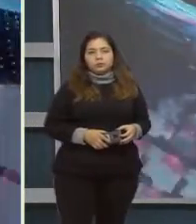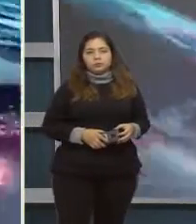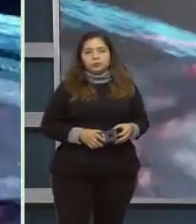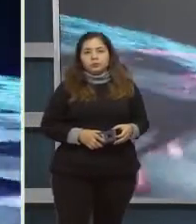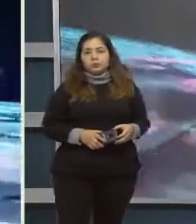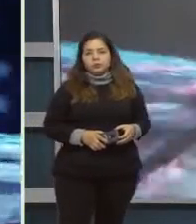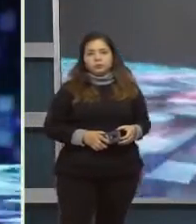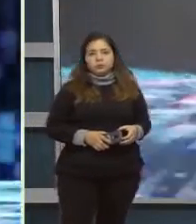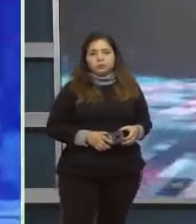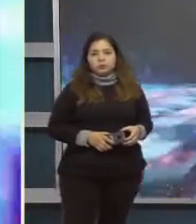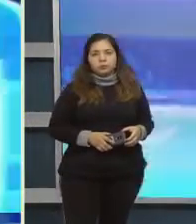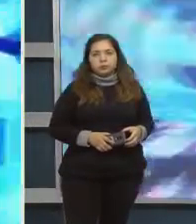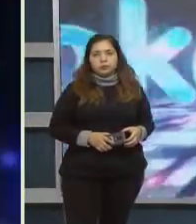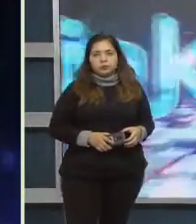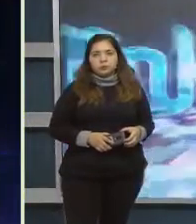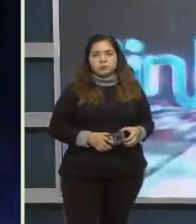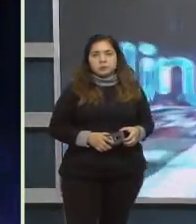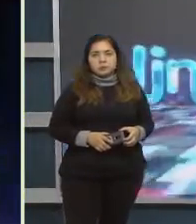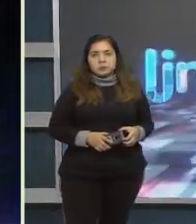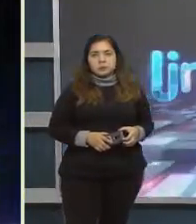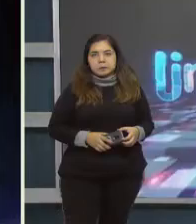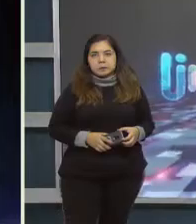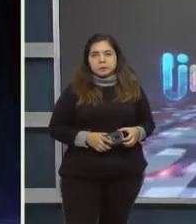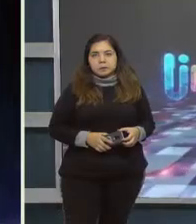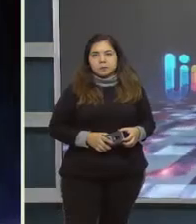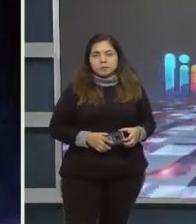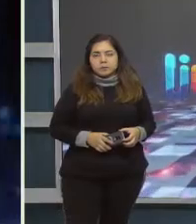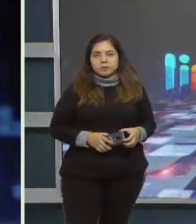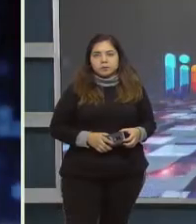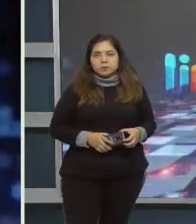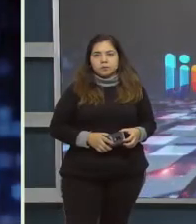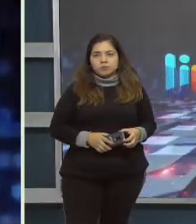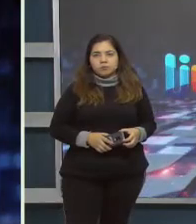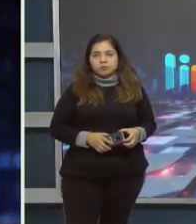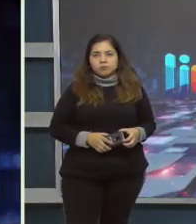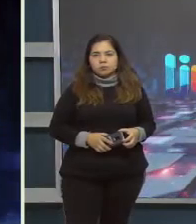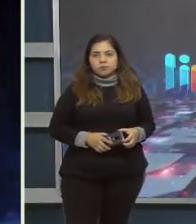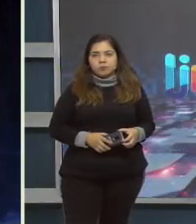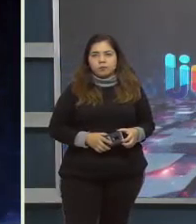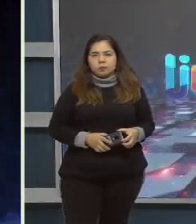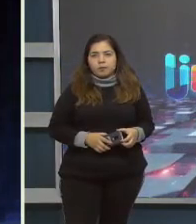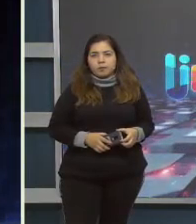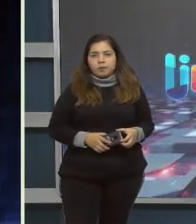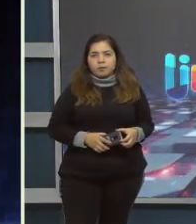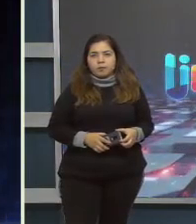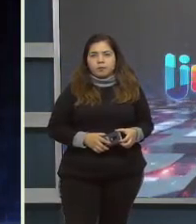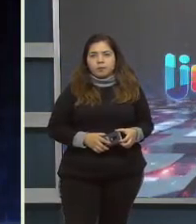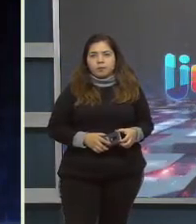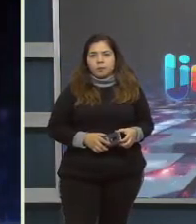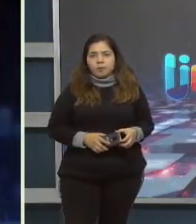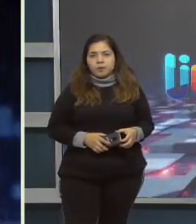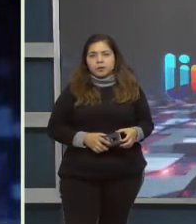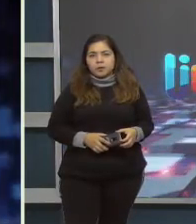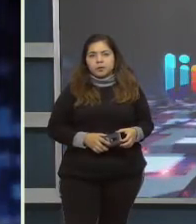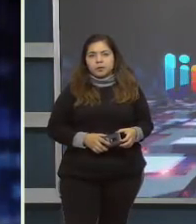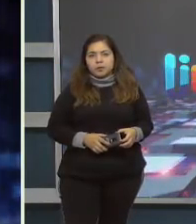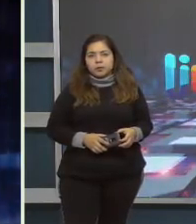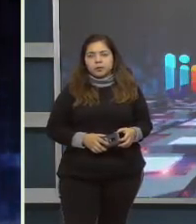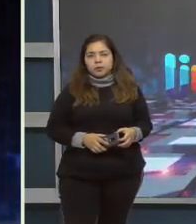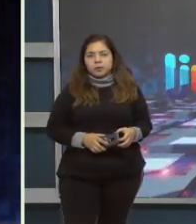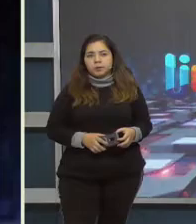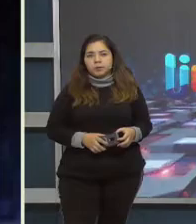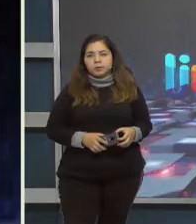hay que empezar a analizar en algunos contenidos, en algunas asignaturas muy especiales, un